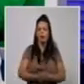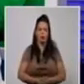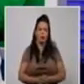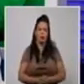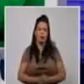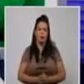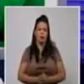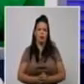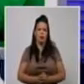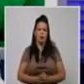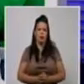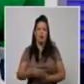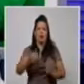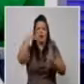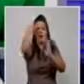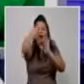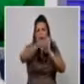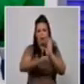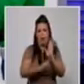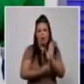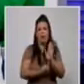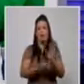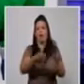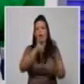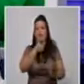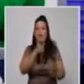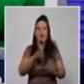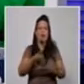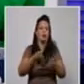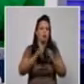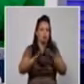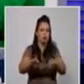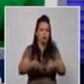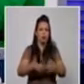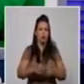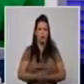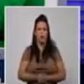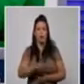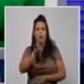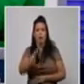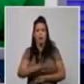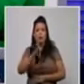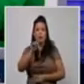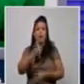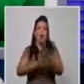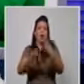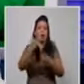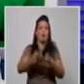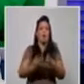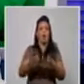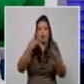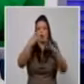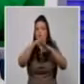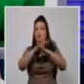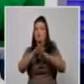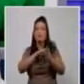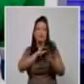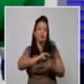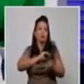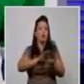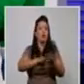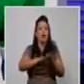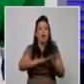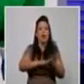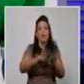la característica de transmitir en personas asintomáticas, pues siempre tendremos un grupo. Y te reitero,